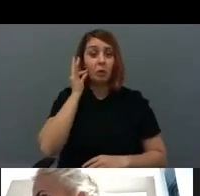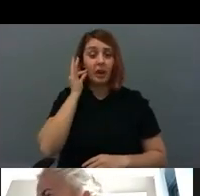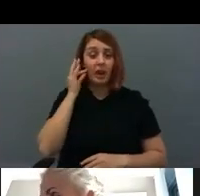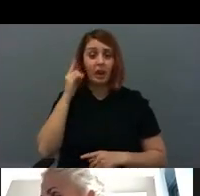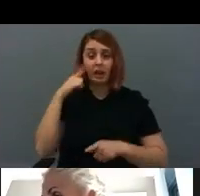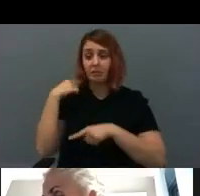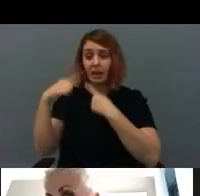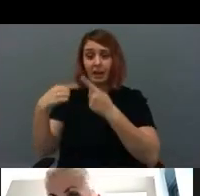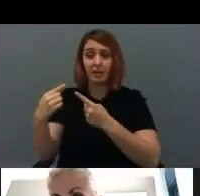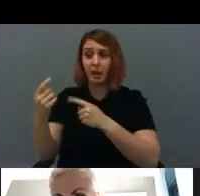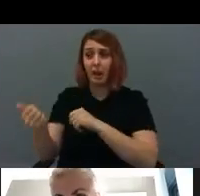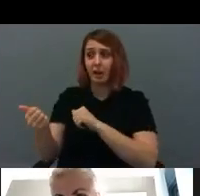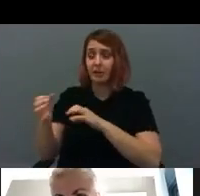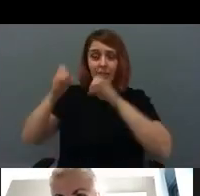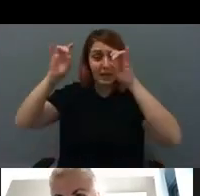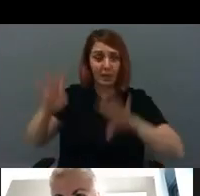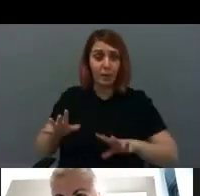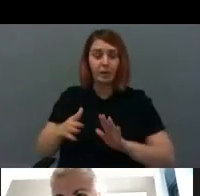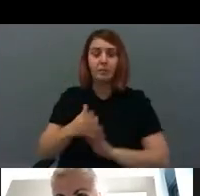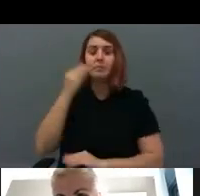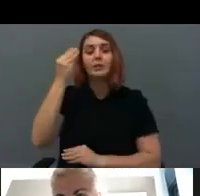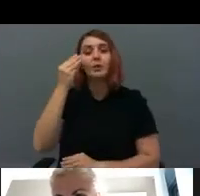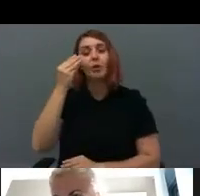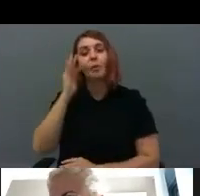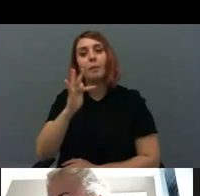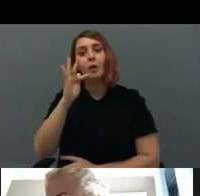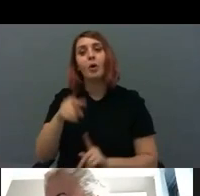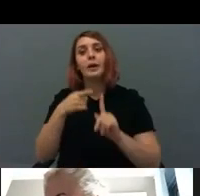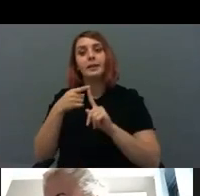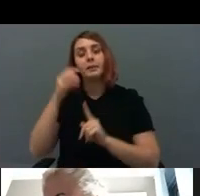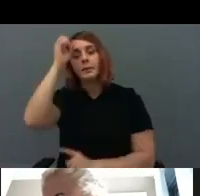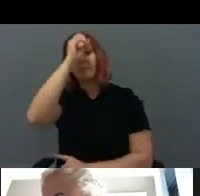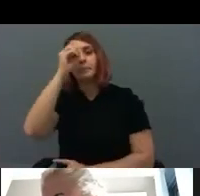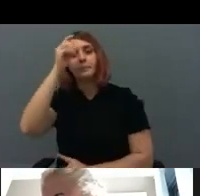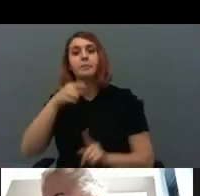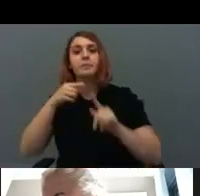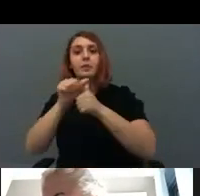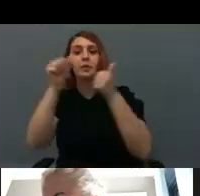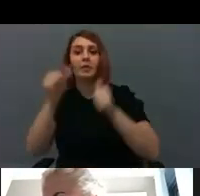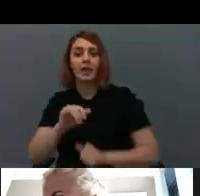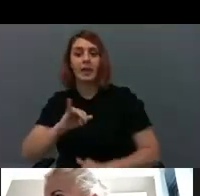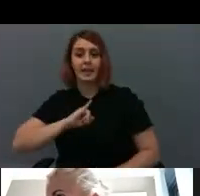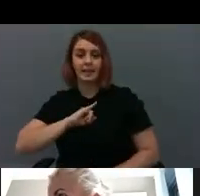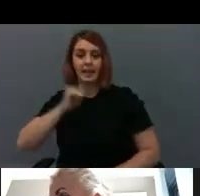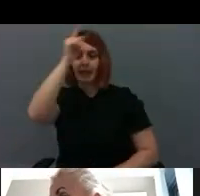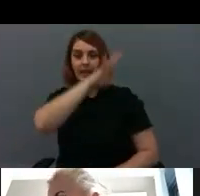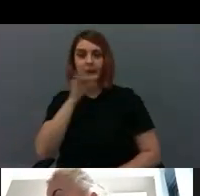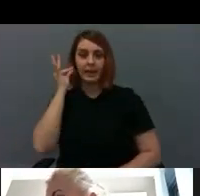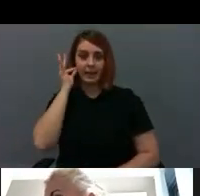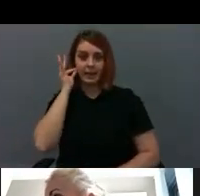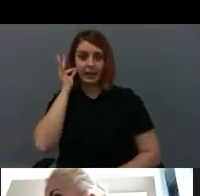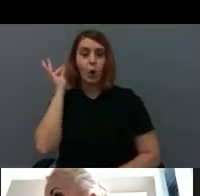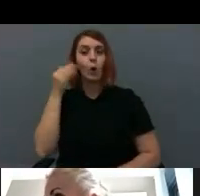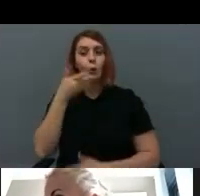gustado escucharte porque yo creo que es un aporte muy positivo para considerarlo en la configuración de la identidad de género de las